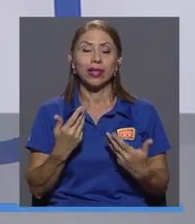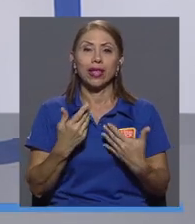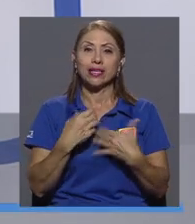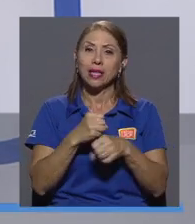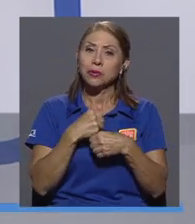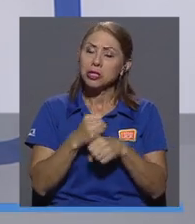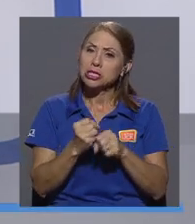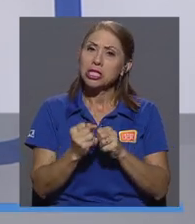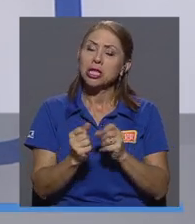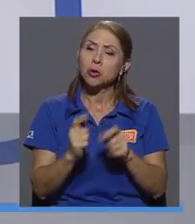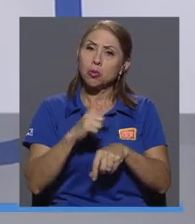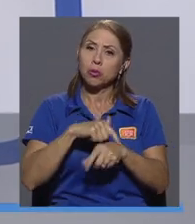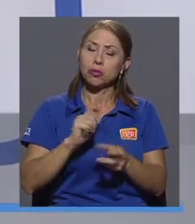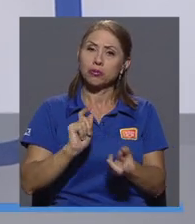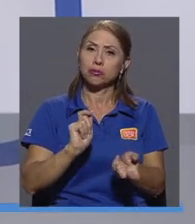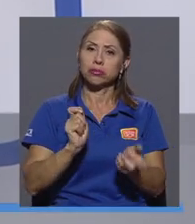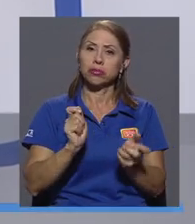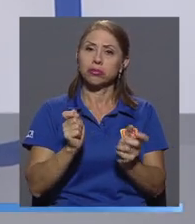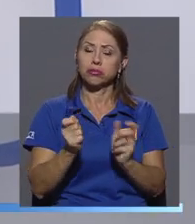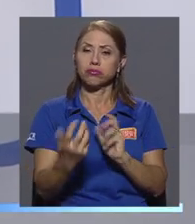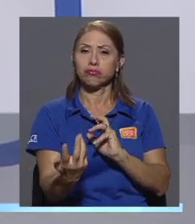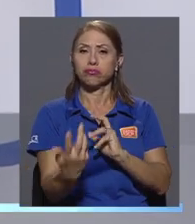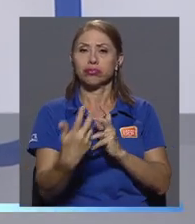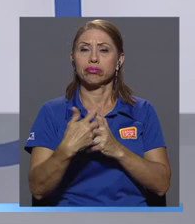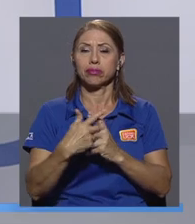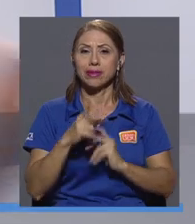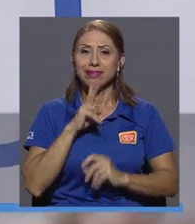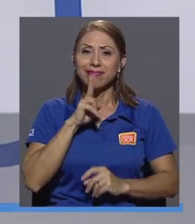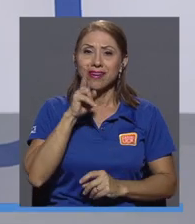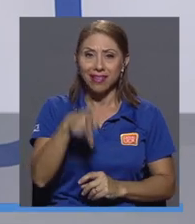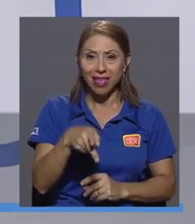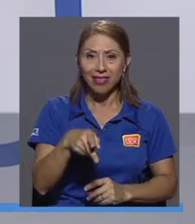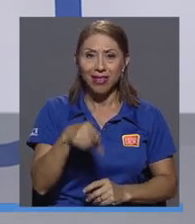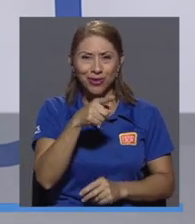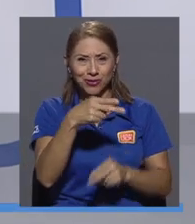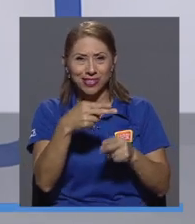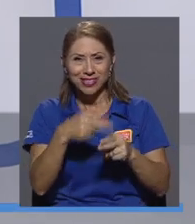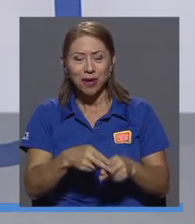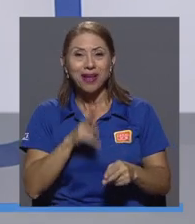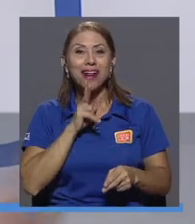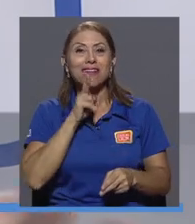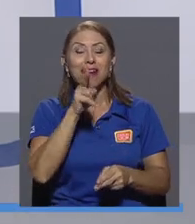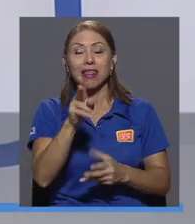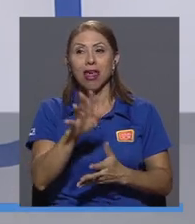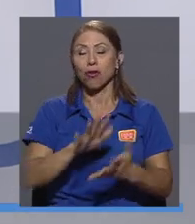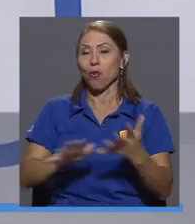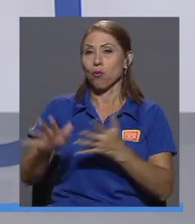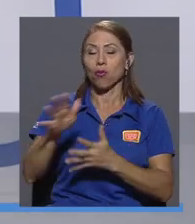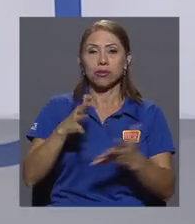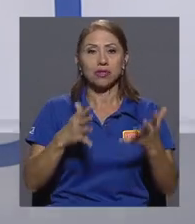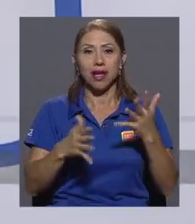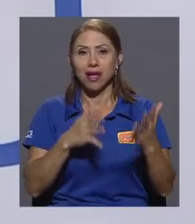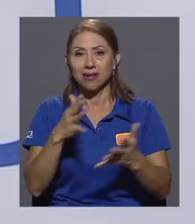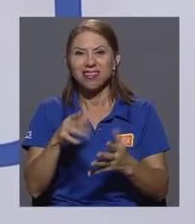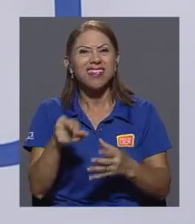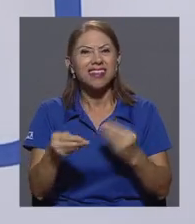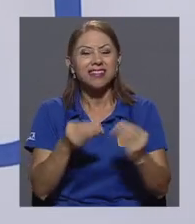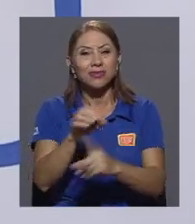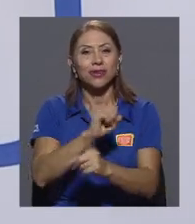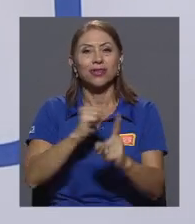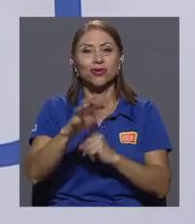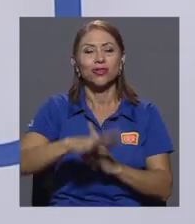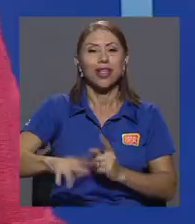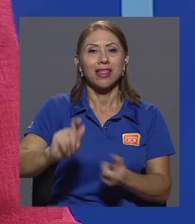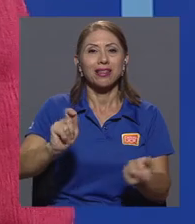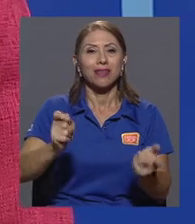ejercicio de adaptación y ajuste a la realidad digamos esto que usted llama la realidad convulsa que no es otra cosa que una sociedad transformación